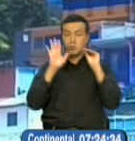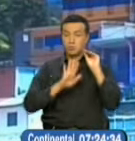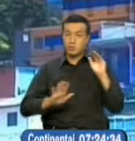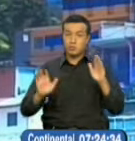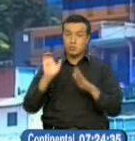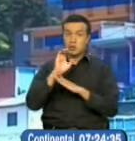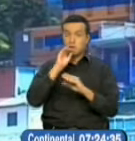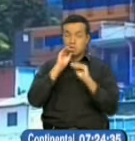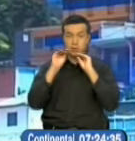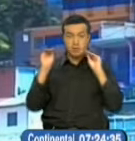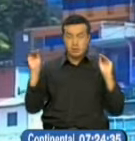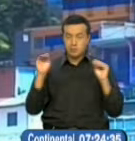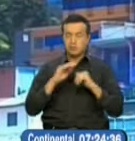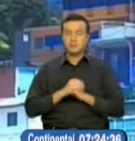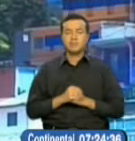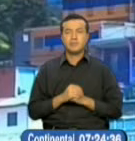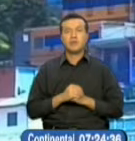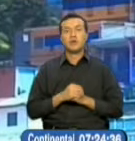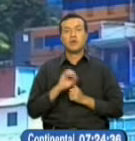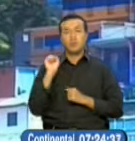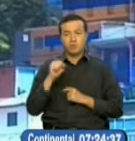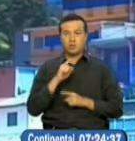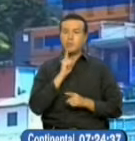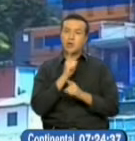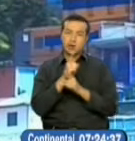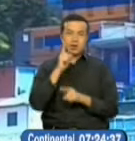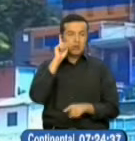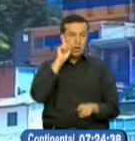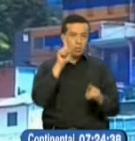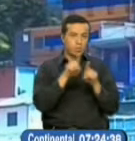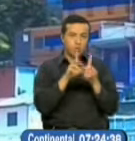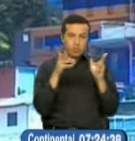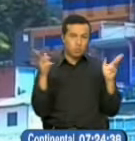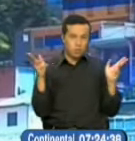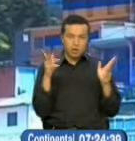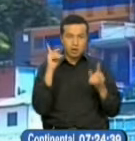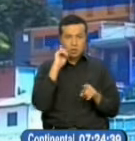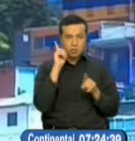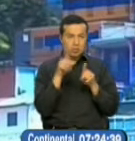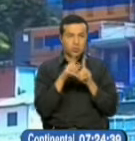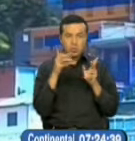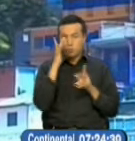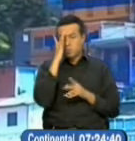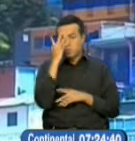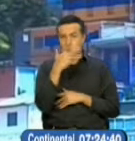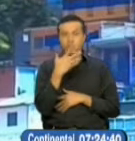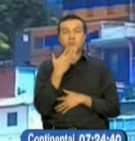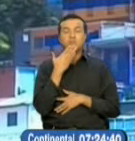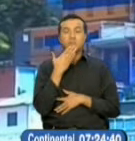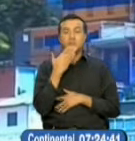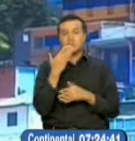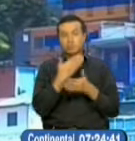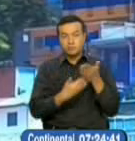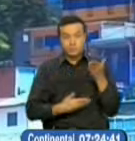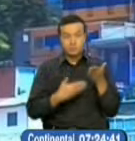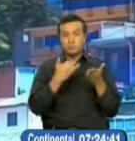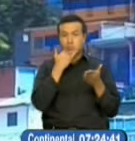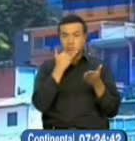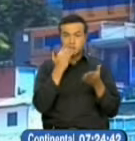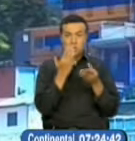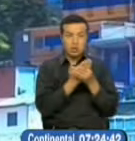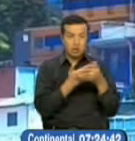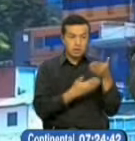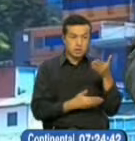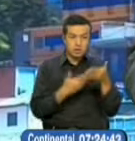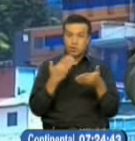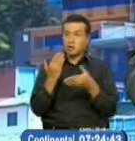conozca. Efectivamente uno puede ejercer impugnaciones o presentar impugnaciones no solamente cuando hay un error entre el acta que uno tiene